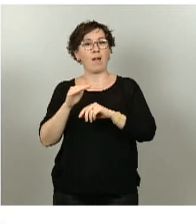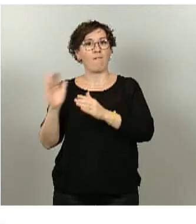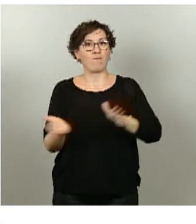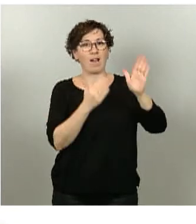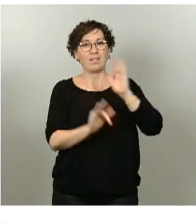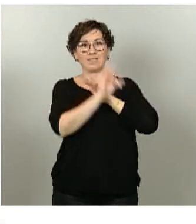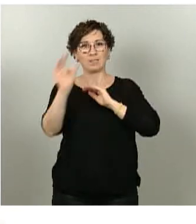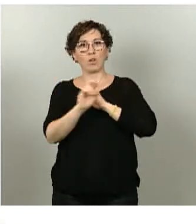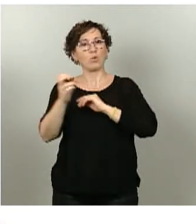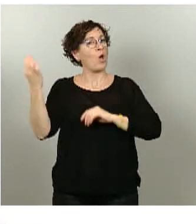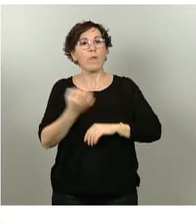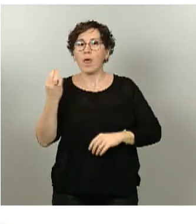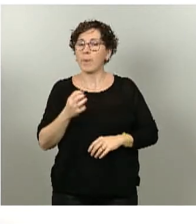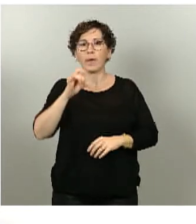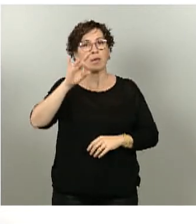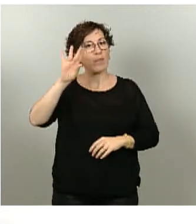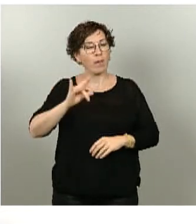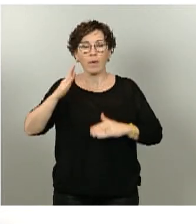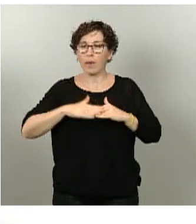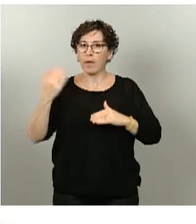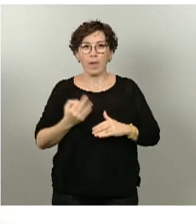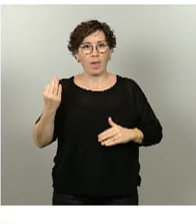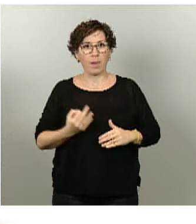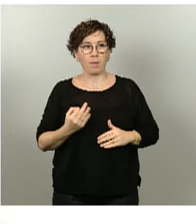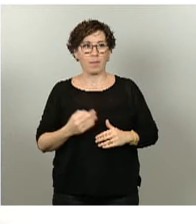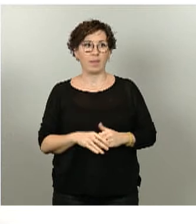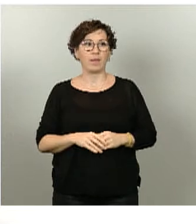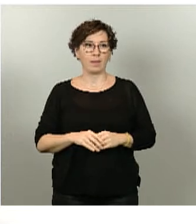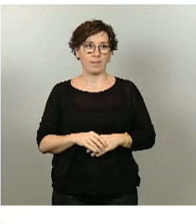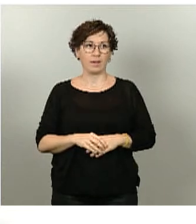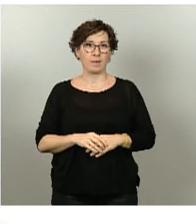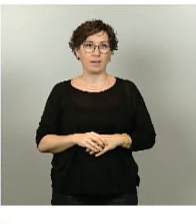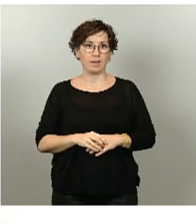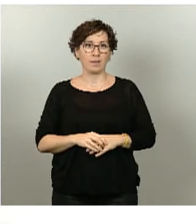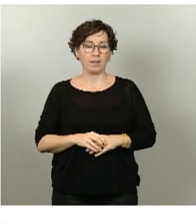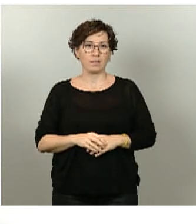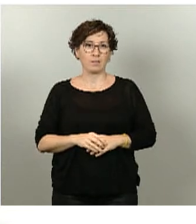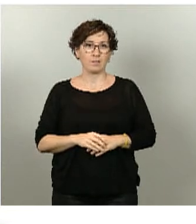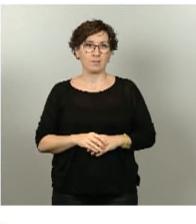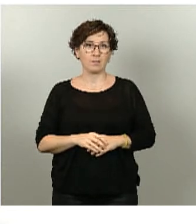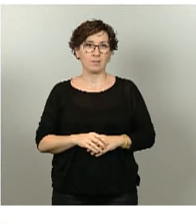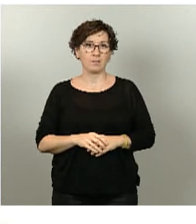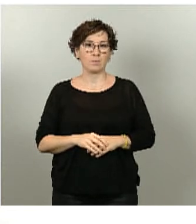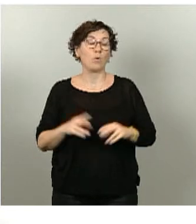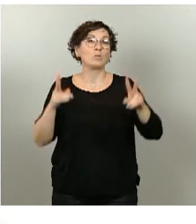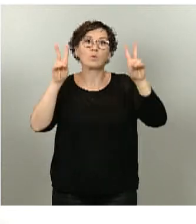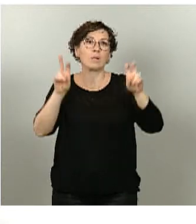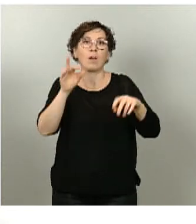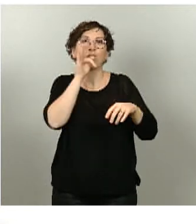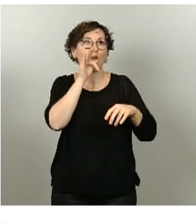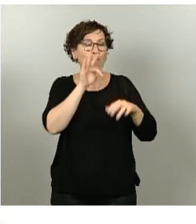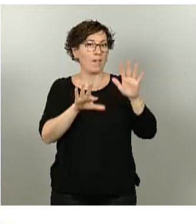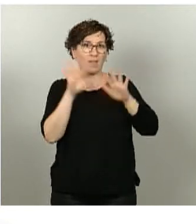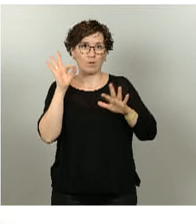fase 1? O, bueno, es todo un tema que sobre el que todavía no se ha decidido nada. Y luego, por otra